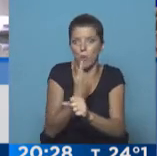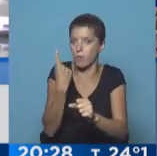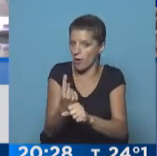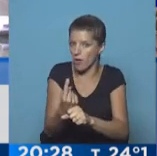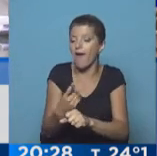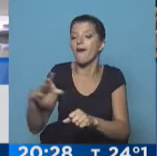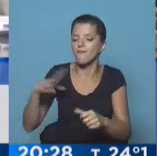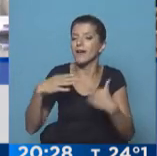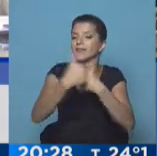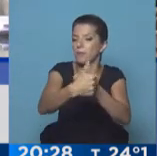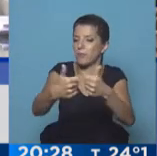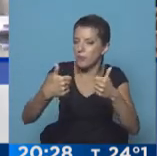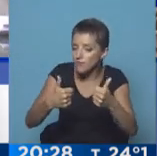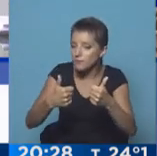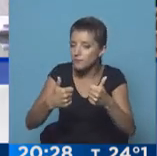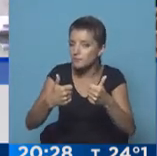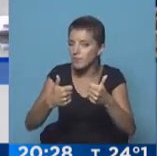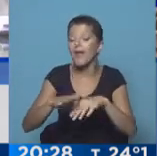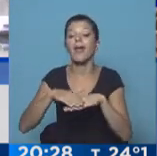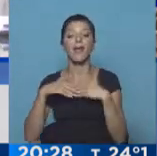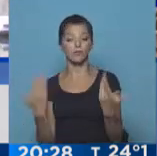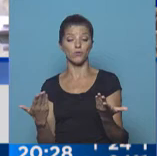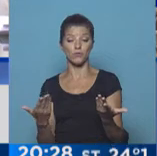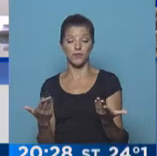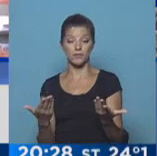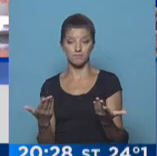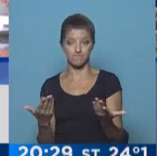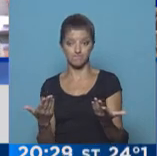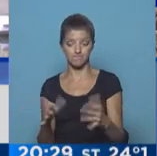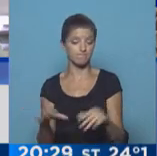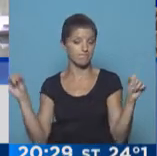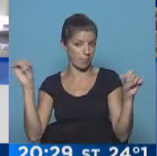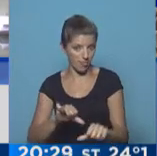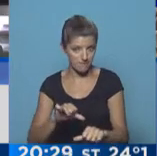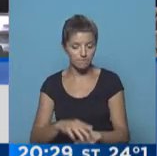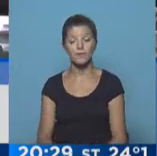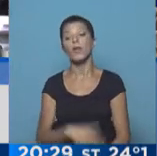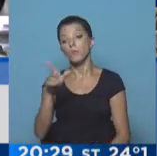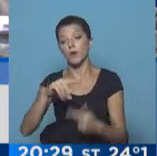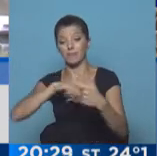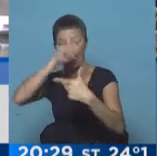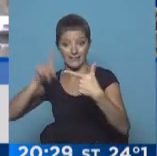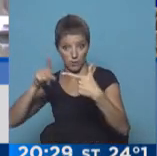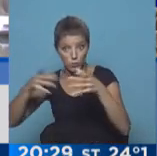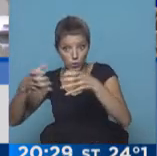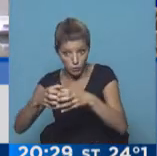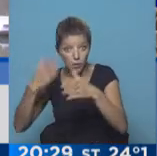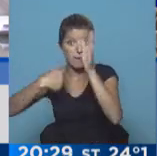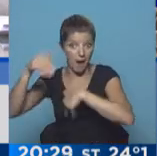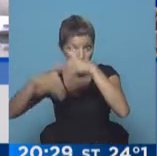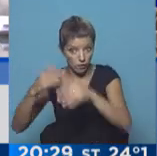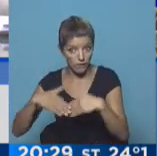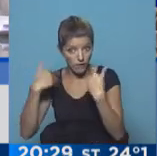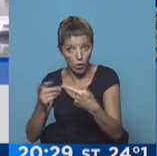la mayoría de los votos, por lo tanto no puede formar gobierno. Se lo dan al segundo partido que recibió votos, el